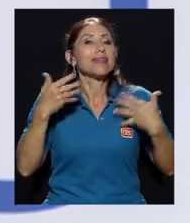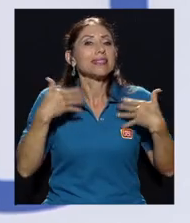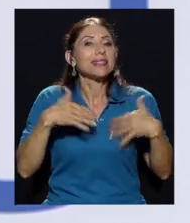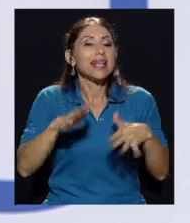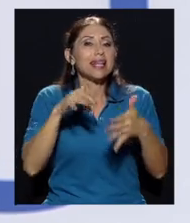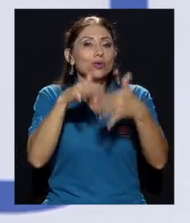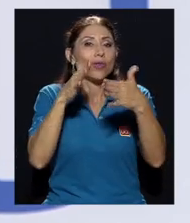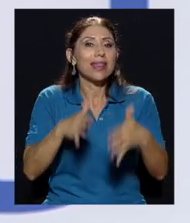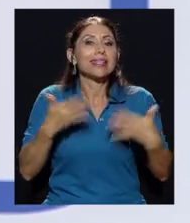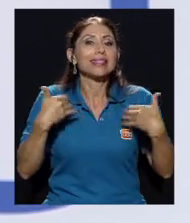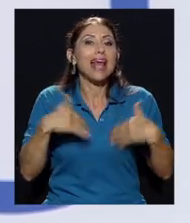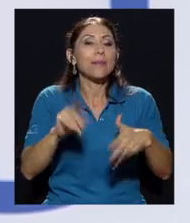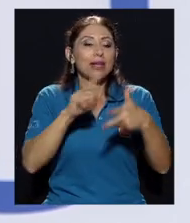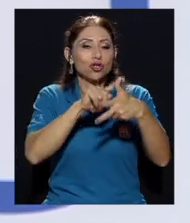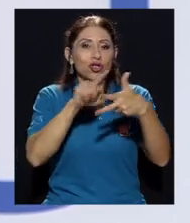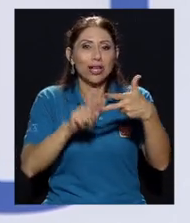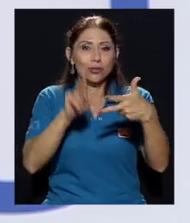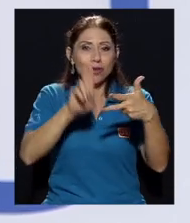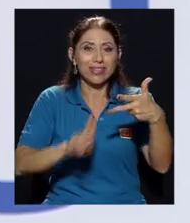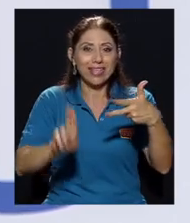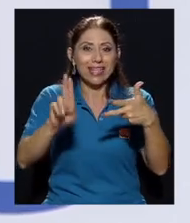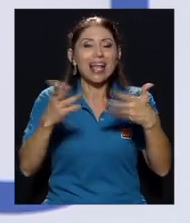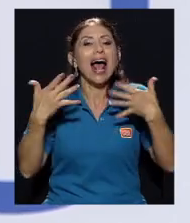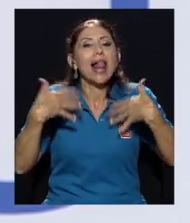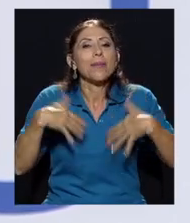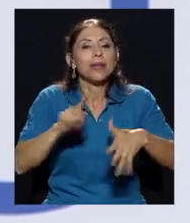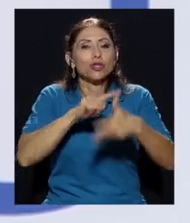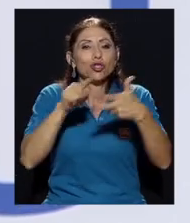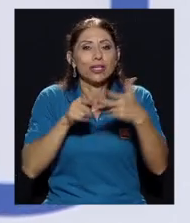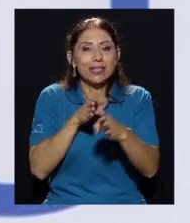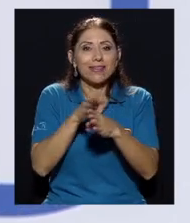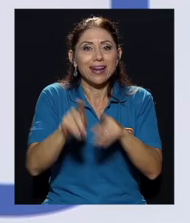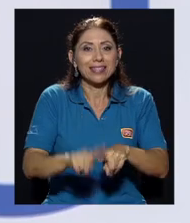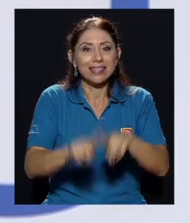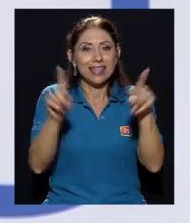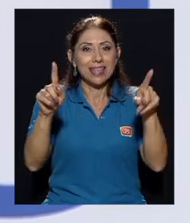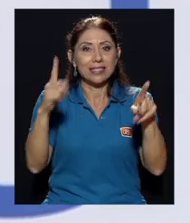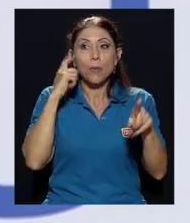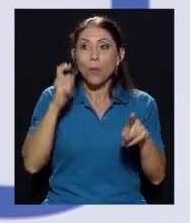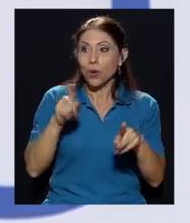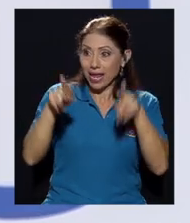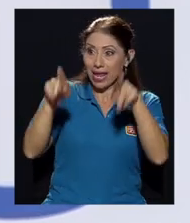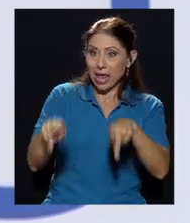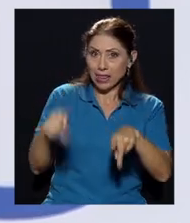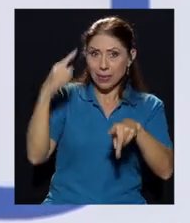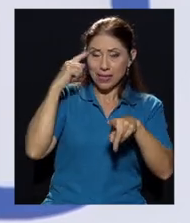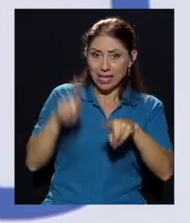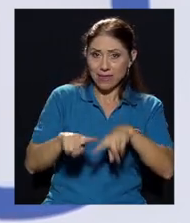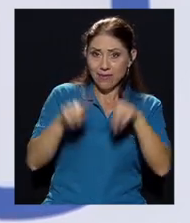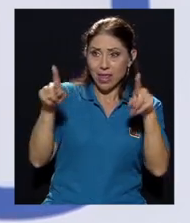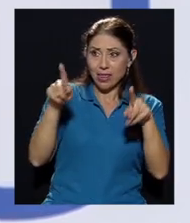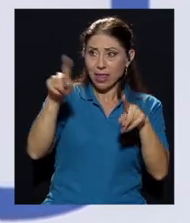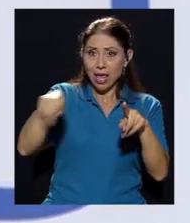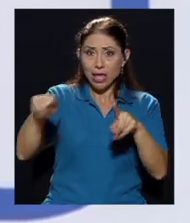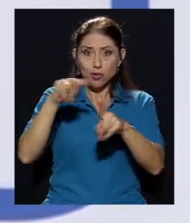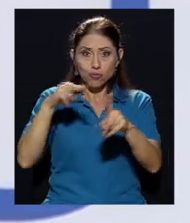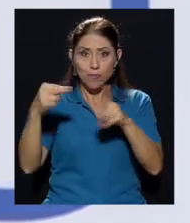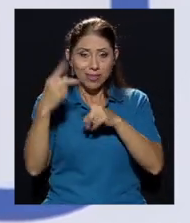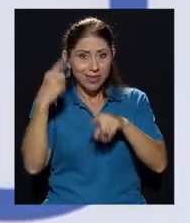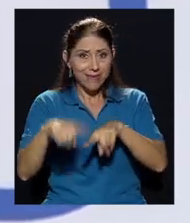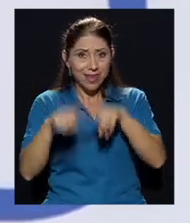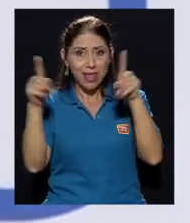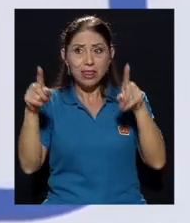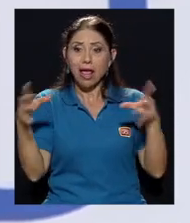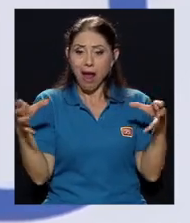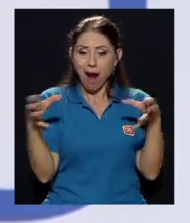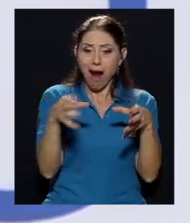y al menos tres carreras distintas porque enfrentarse a trabajar con gente que piensa un poco diferente o que aborde las cosas de forma diferente consideramos que es un